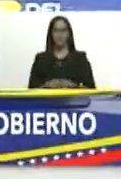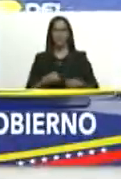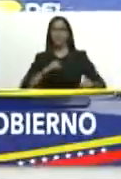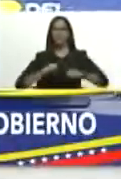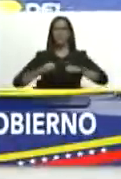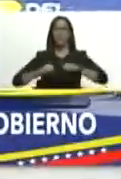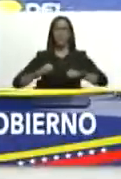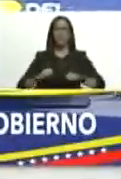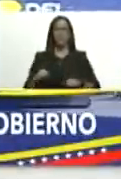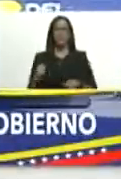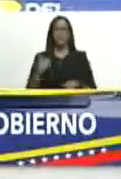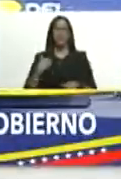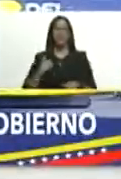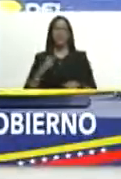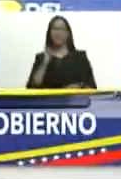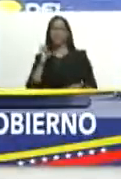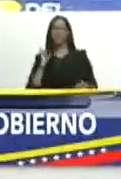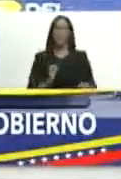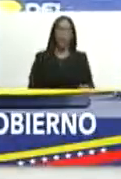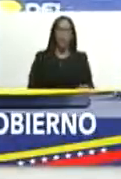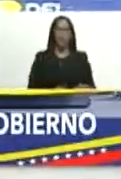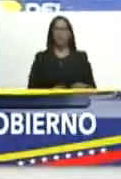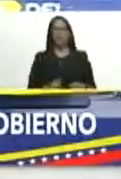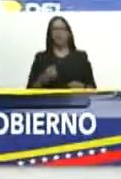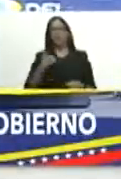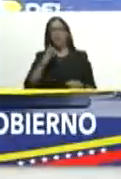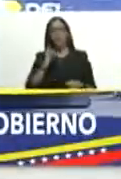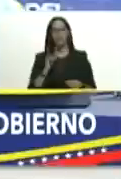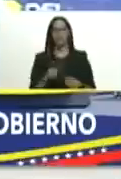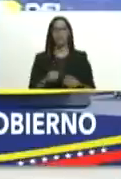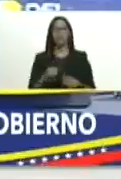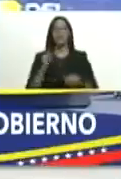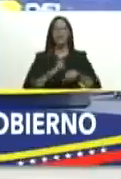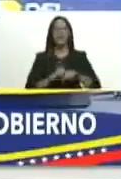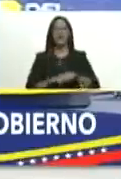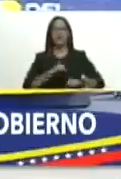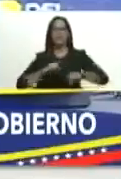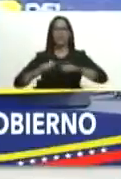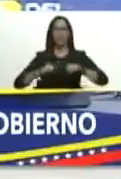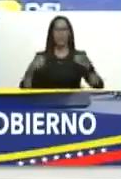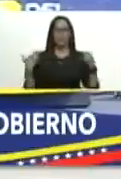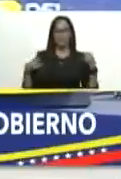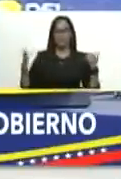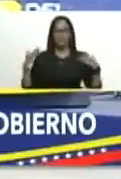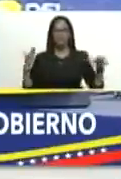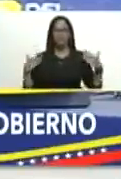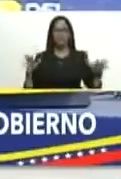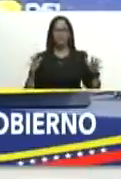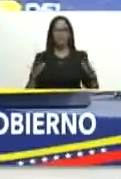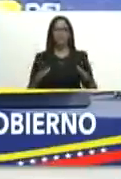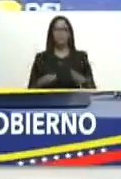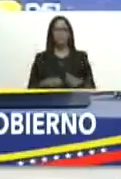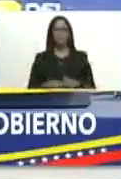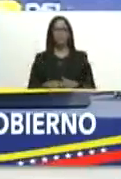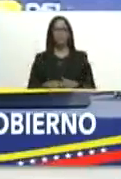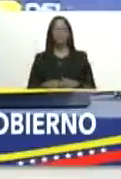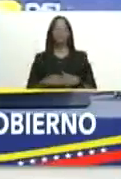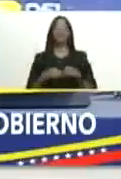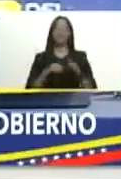sacudir cualquier flojera o burocratismo que haya. Es la hora de sacudirse y